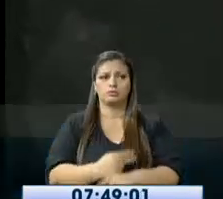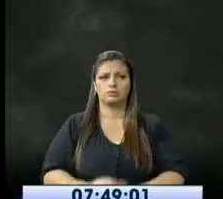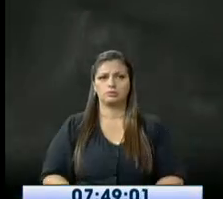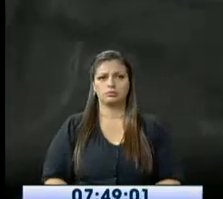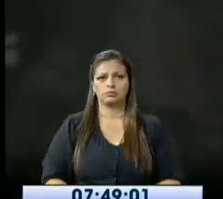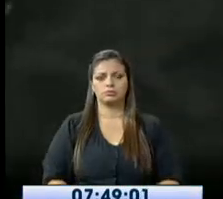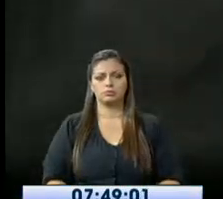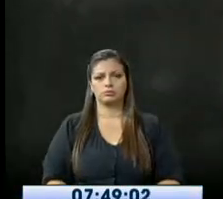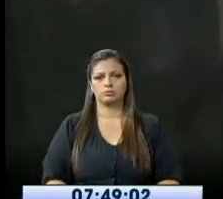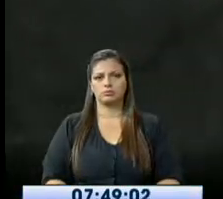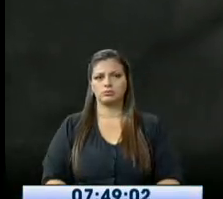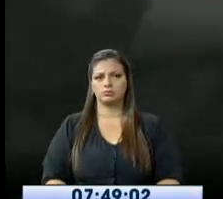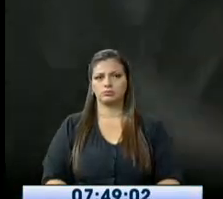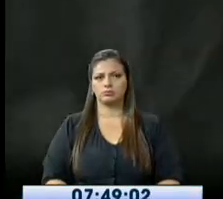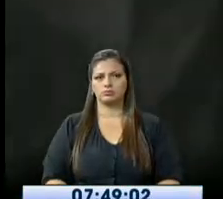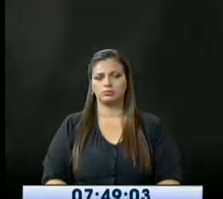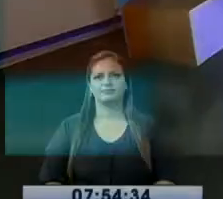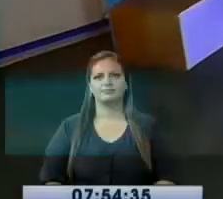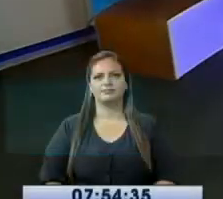Informó Jorge Escobar.